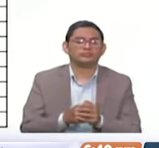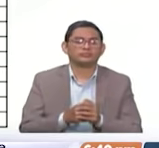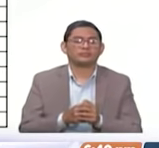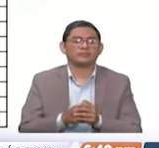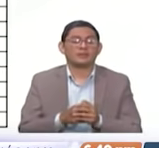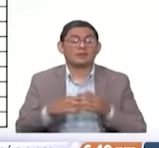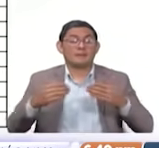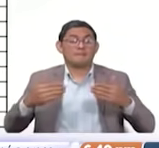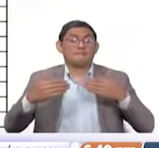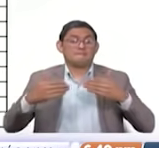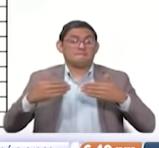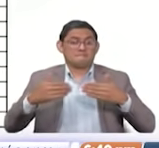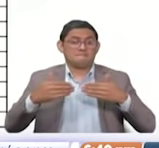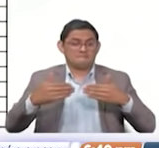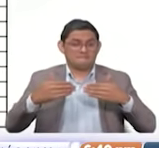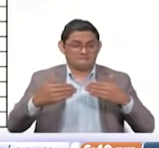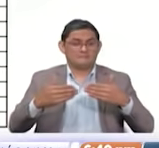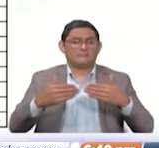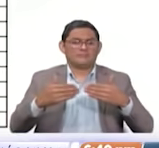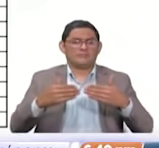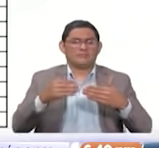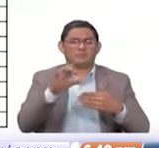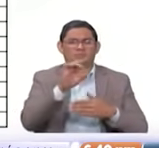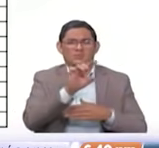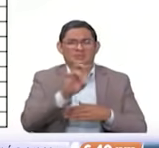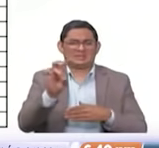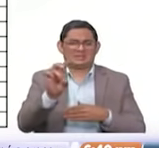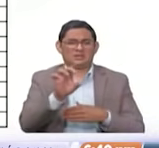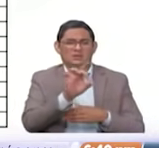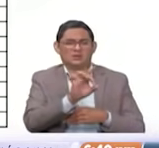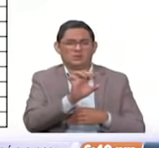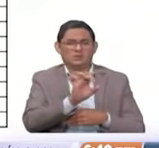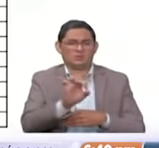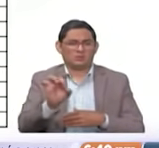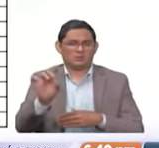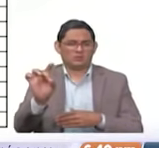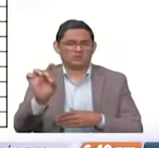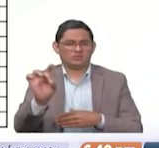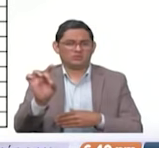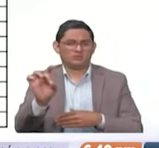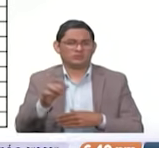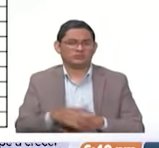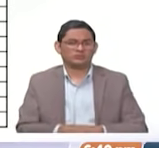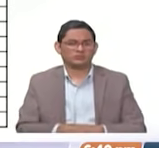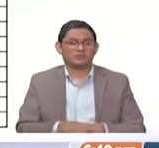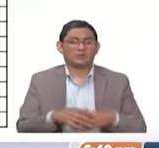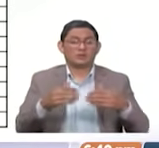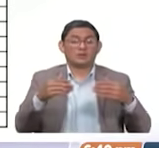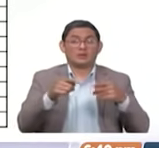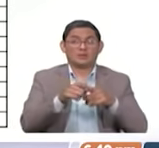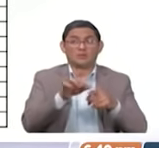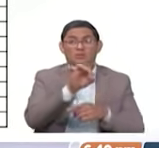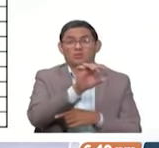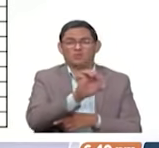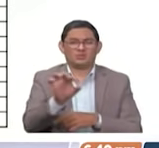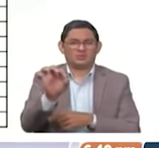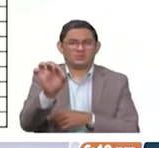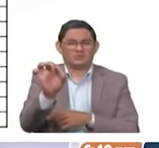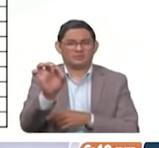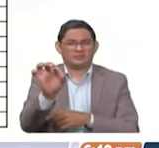en la provincia de panamá circuitos 87 circuitos 88 circuito